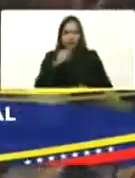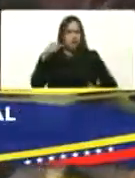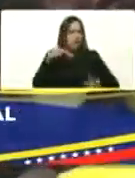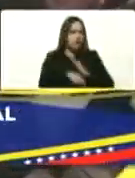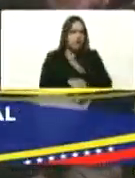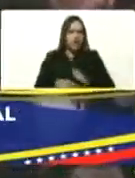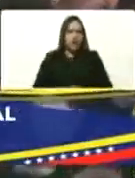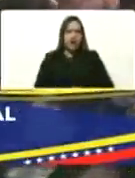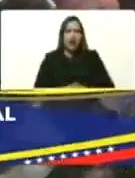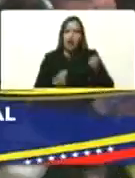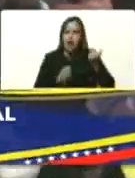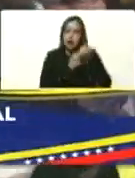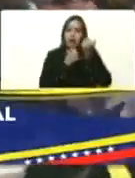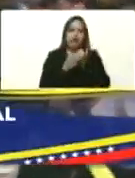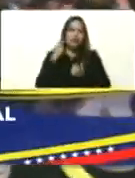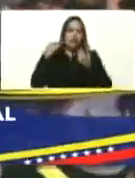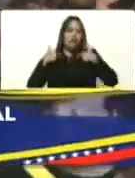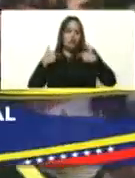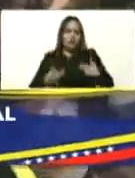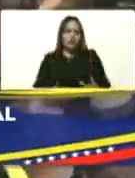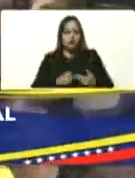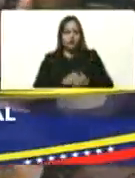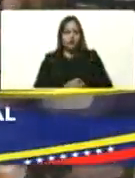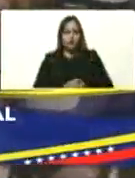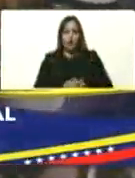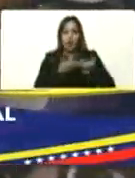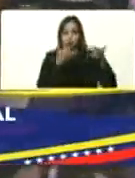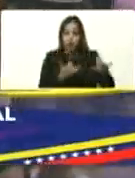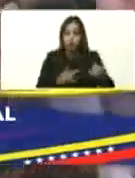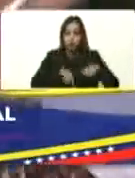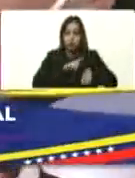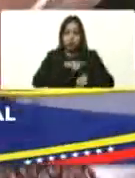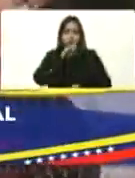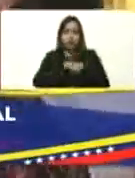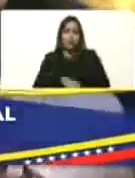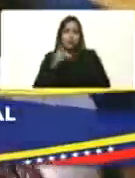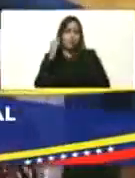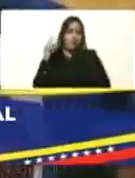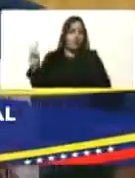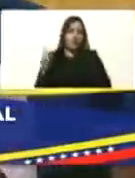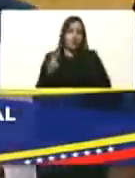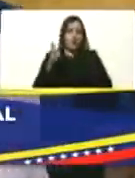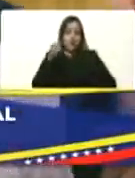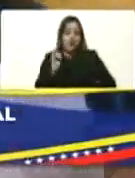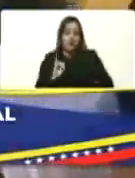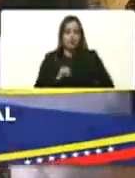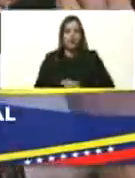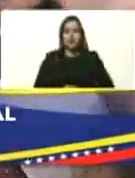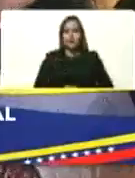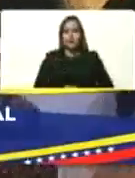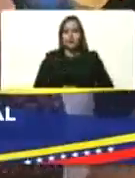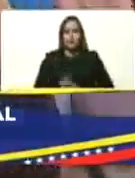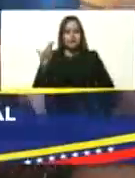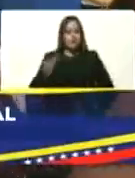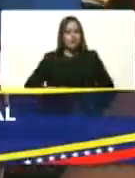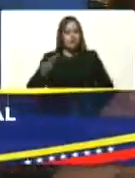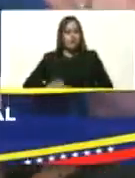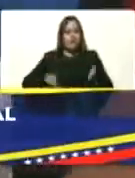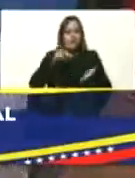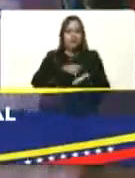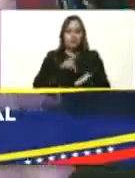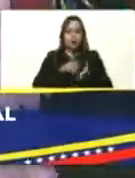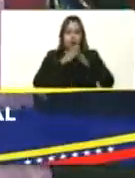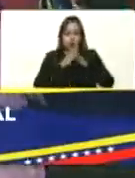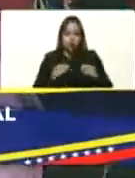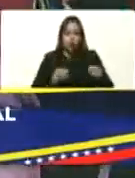profundamente feminista y humana. En este momento histórico, las mujeres venezolanas tienen una ardua participación en todos